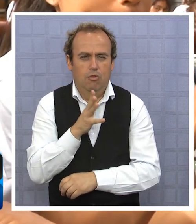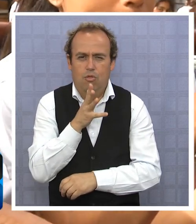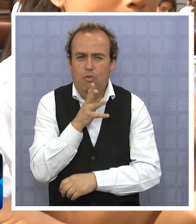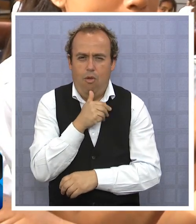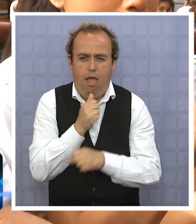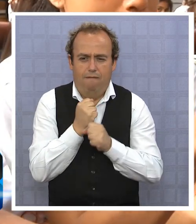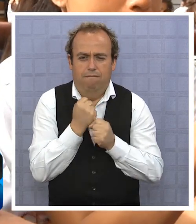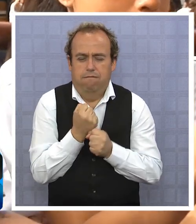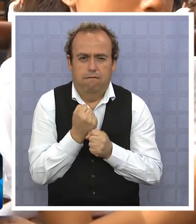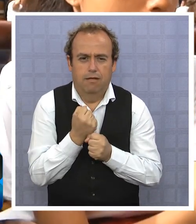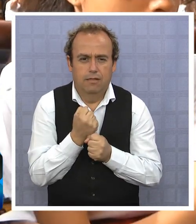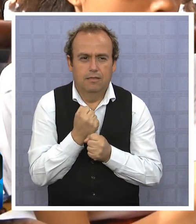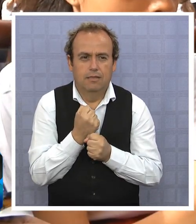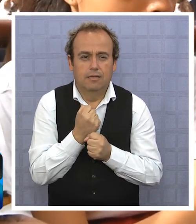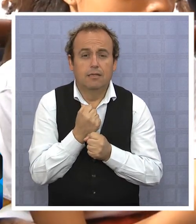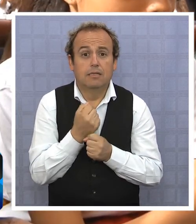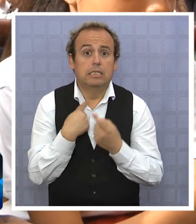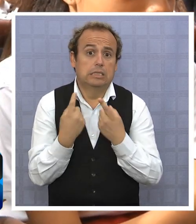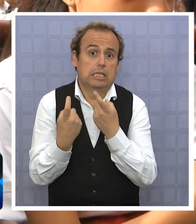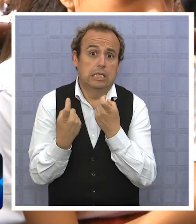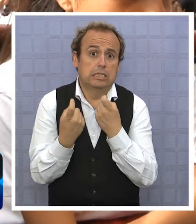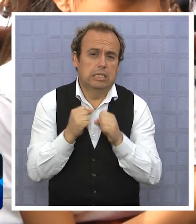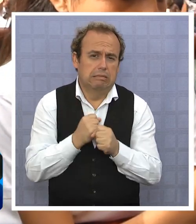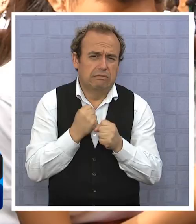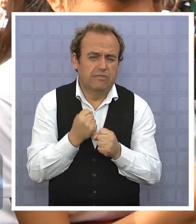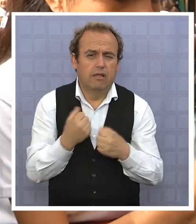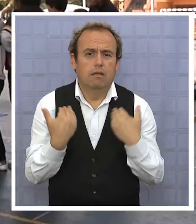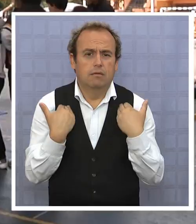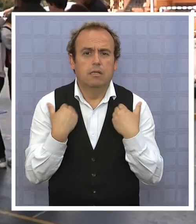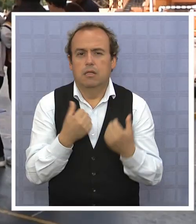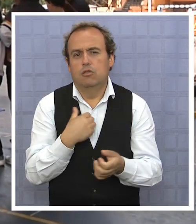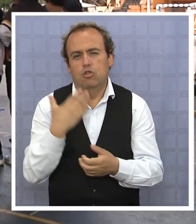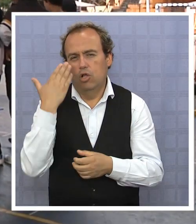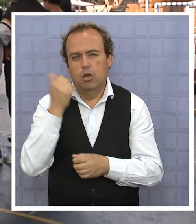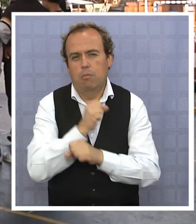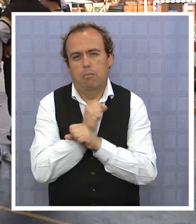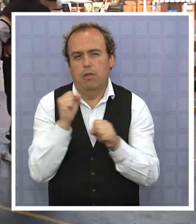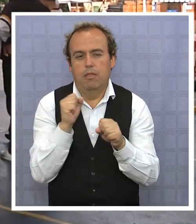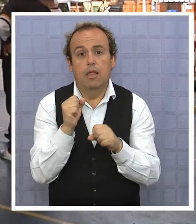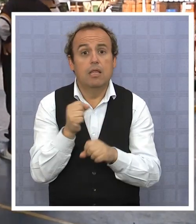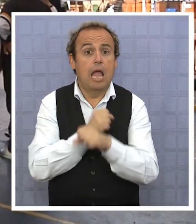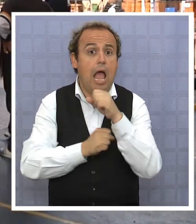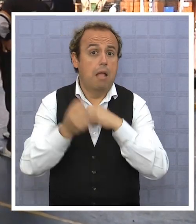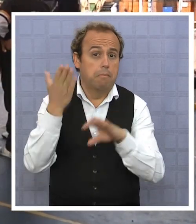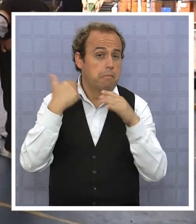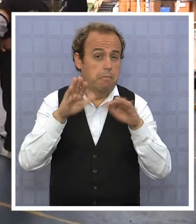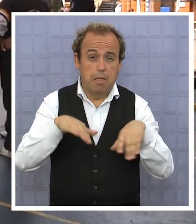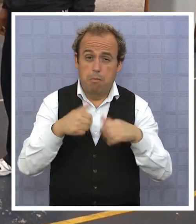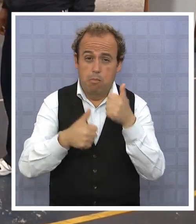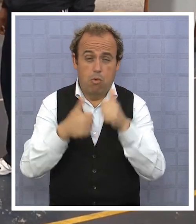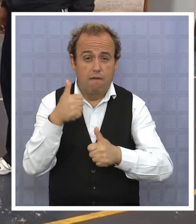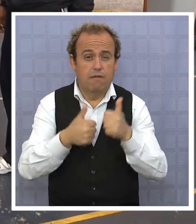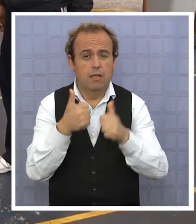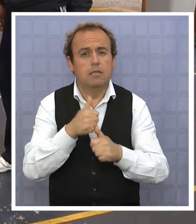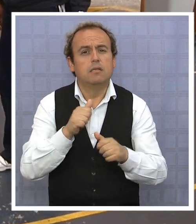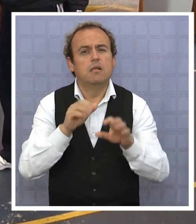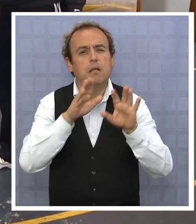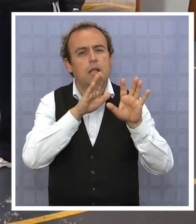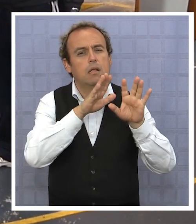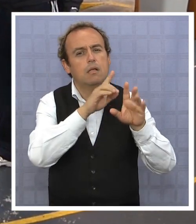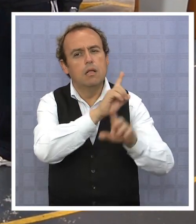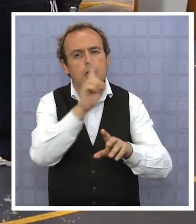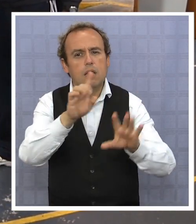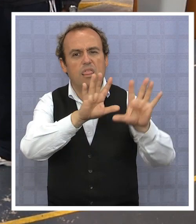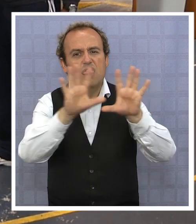resistencia y se necesita mucha resistencia física. El año anterior, esta misma prueba indicó que de cada 10